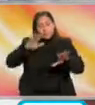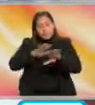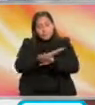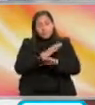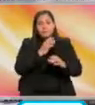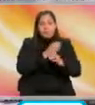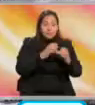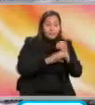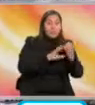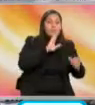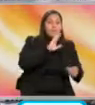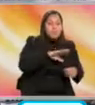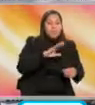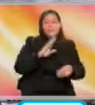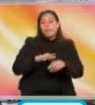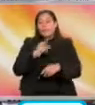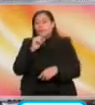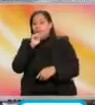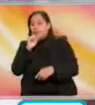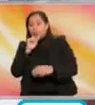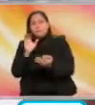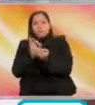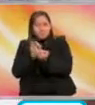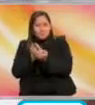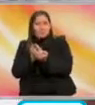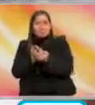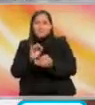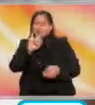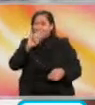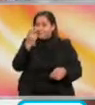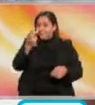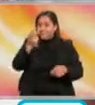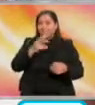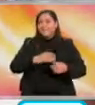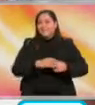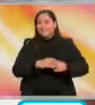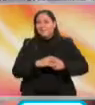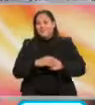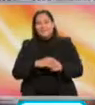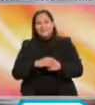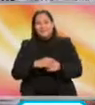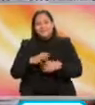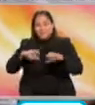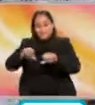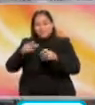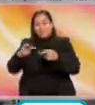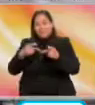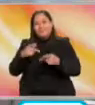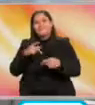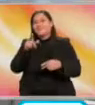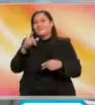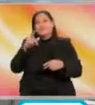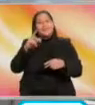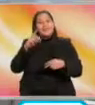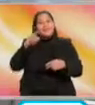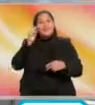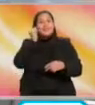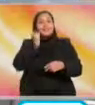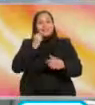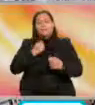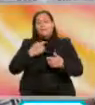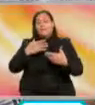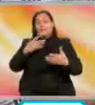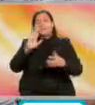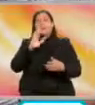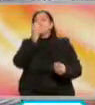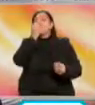mal por un buen tamal. No. Mira, qué bien. Claro que sí. Así es. Y que anda brillante, andas de Está poeta inspirado,